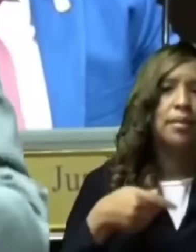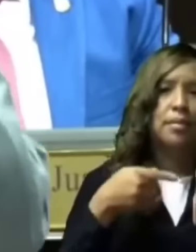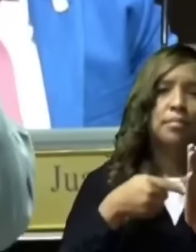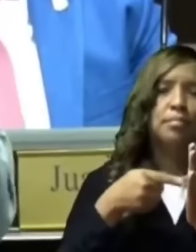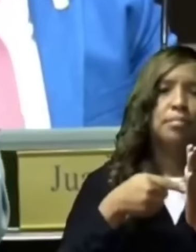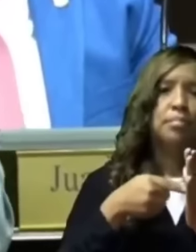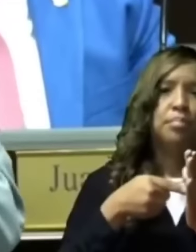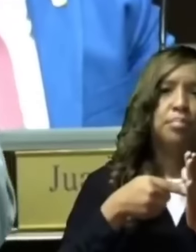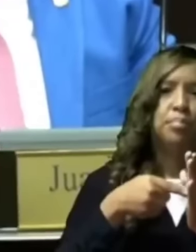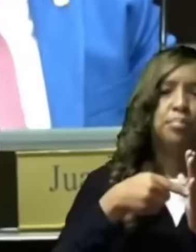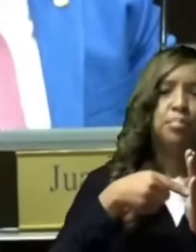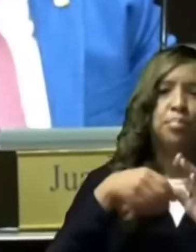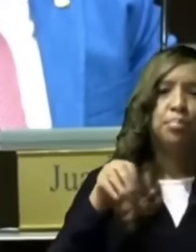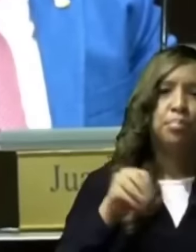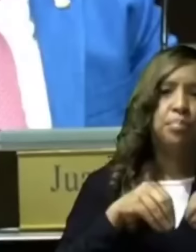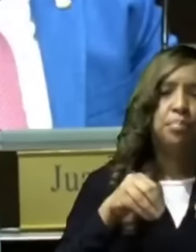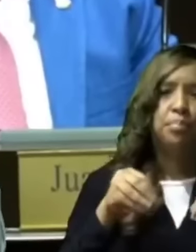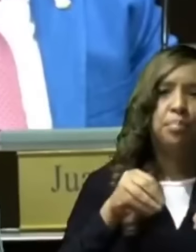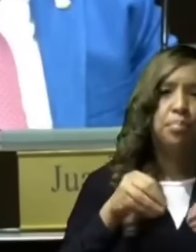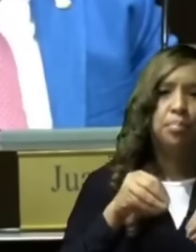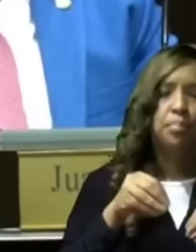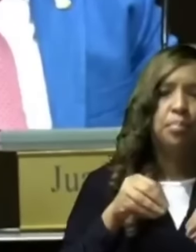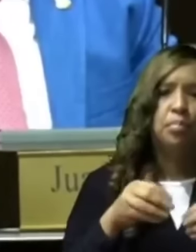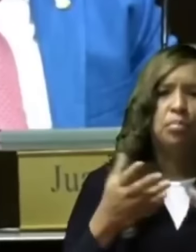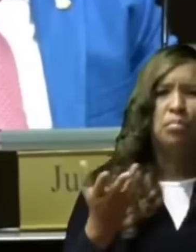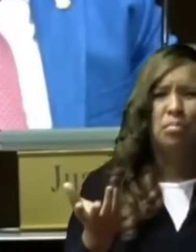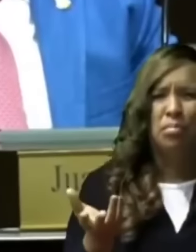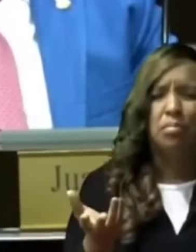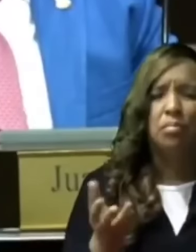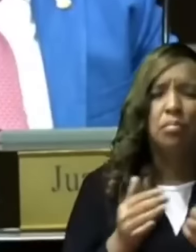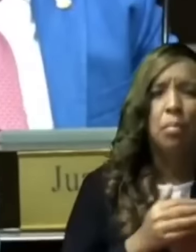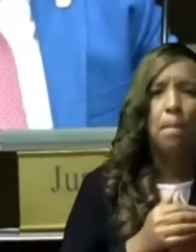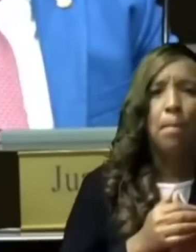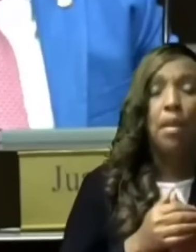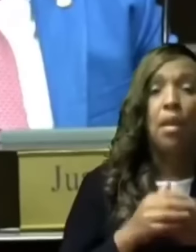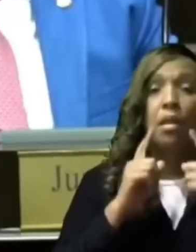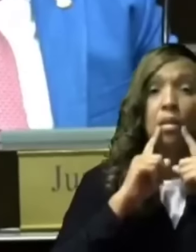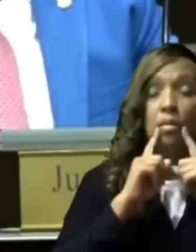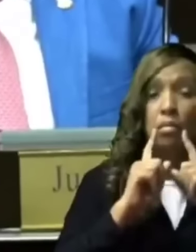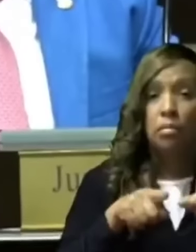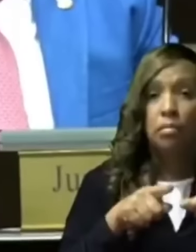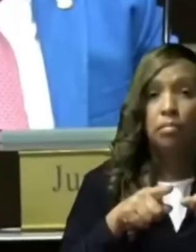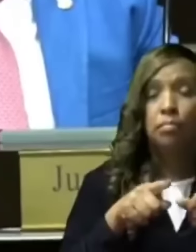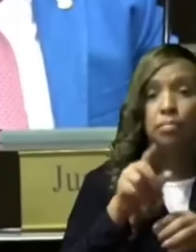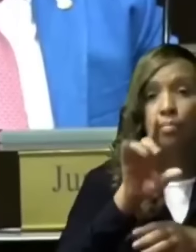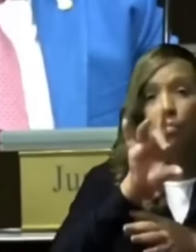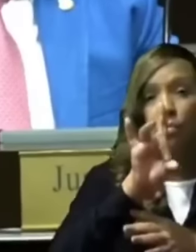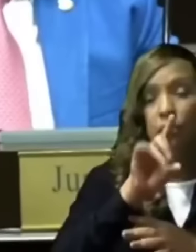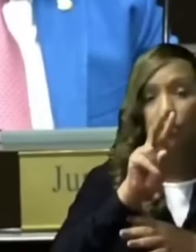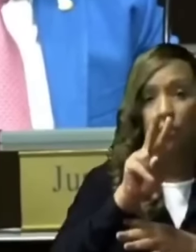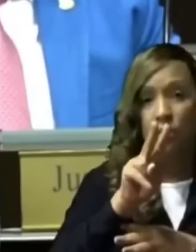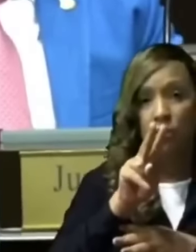Por mandato del artículo 272 de la Constitución del 26 de enero del año